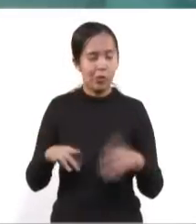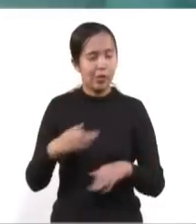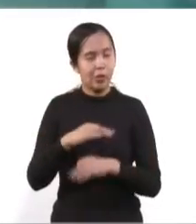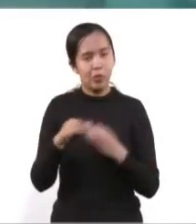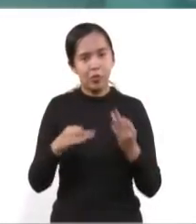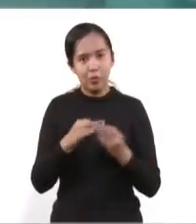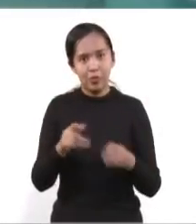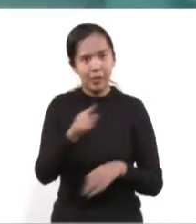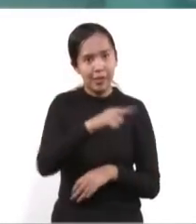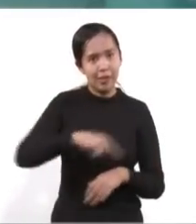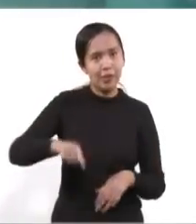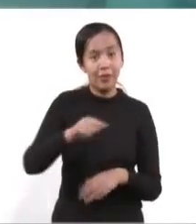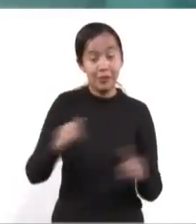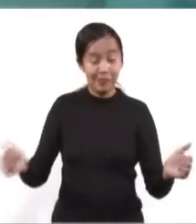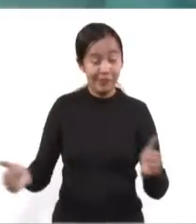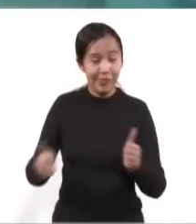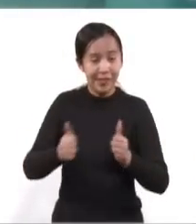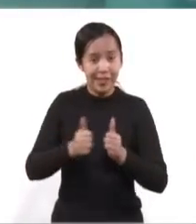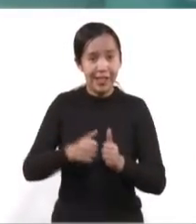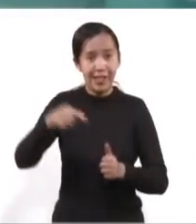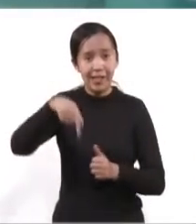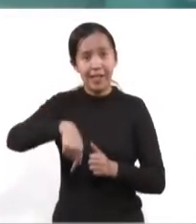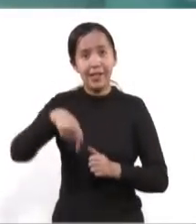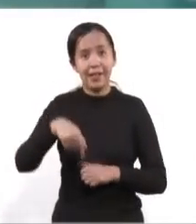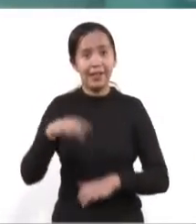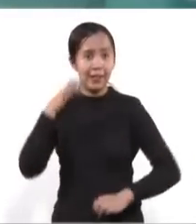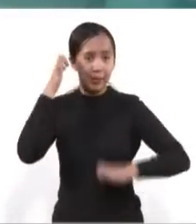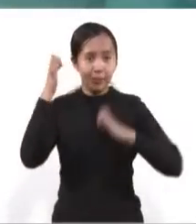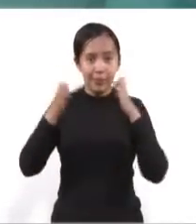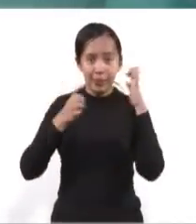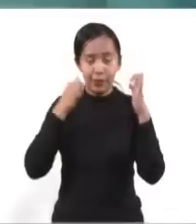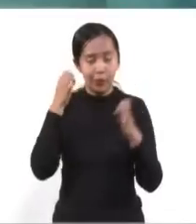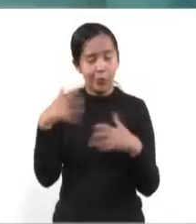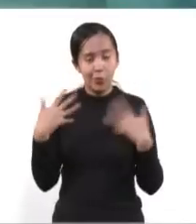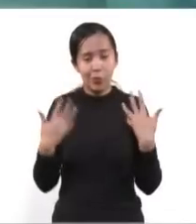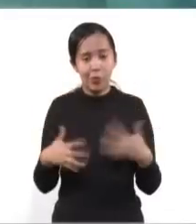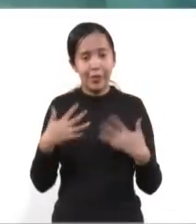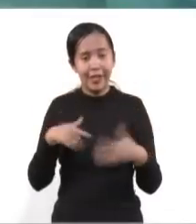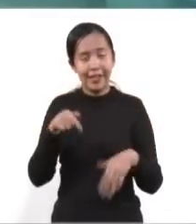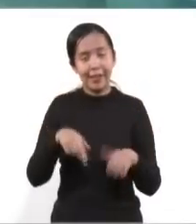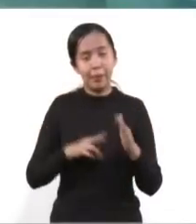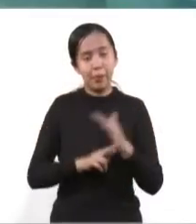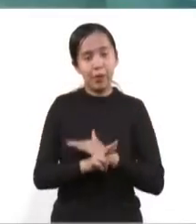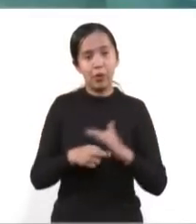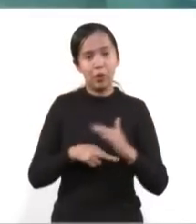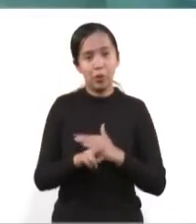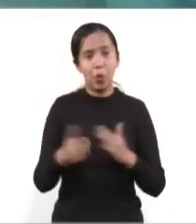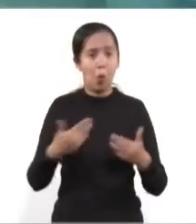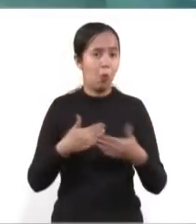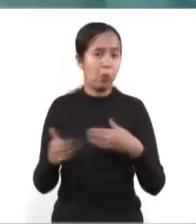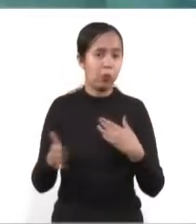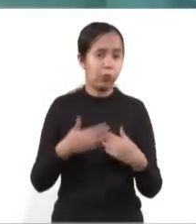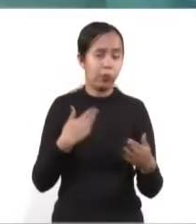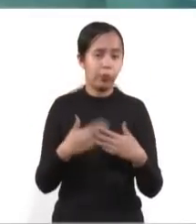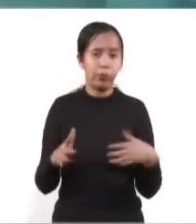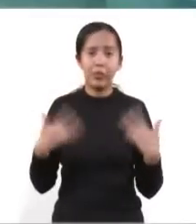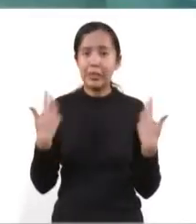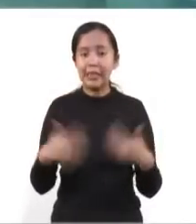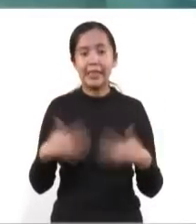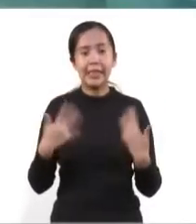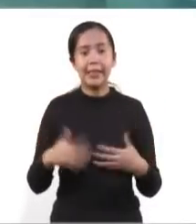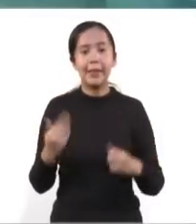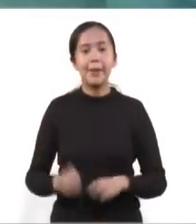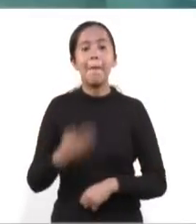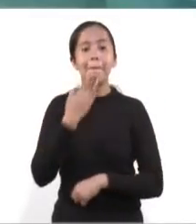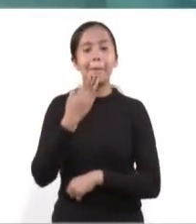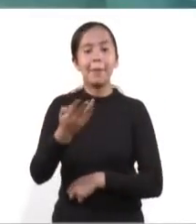técnico-científicas que nos están acompañando en esta misión del metro, de la modernización del metro.